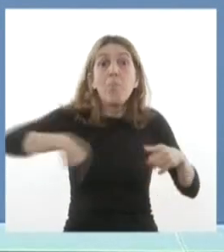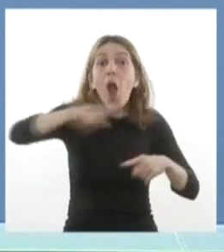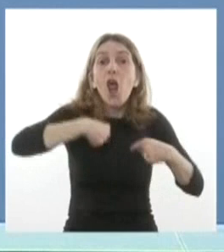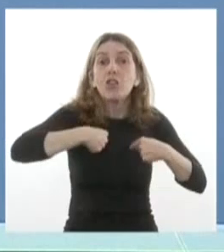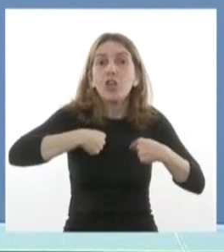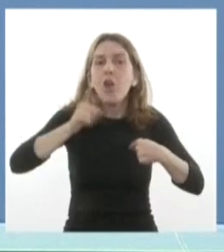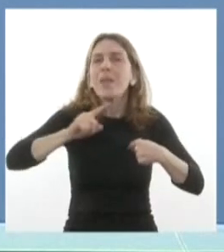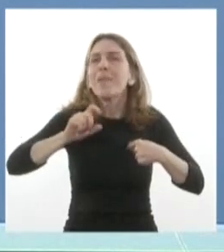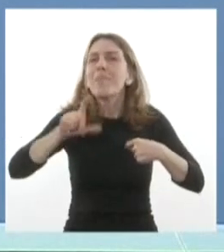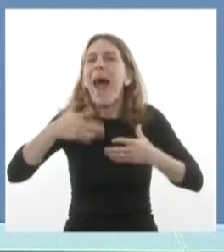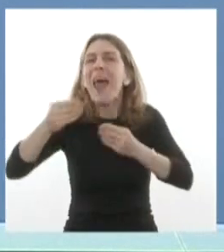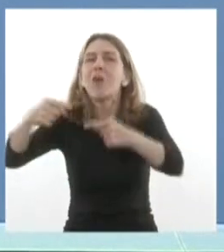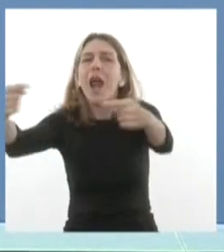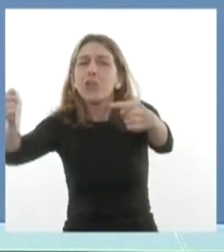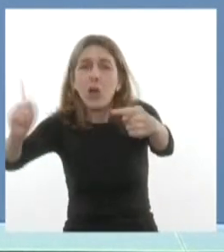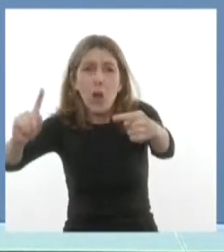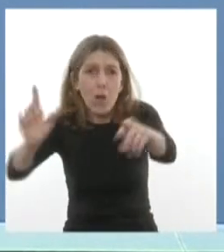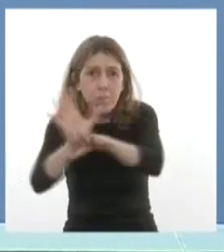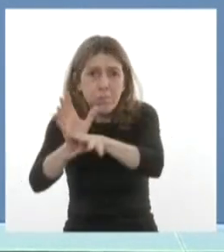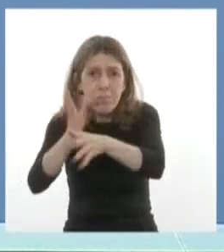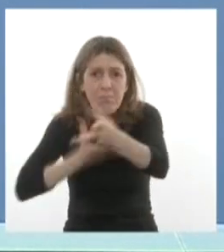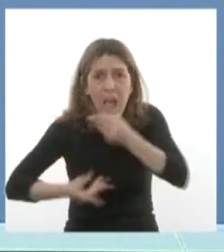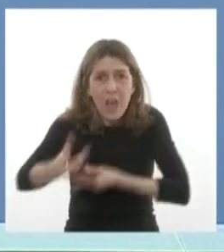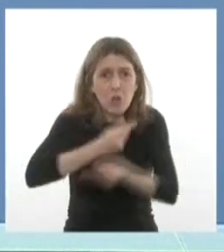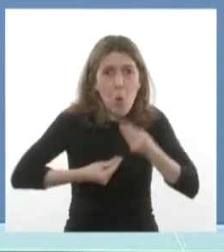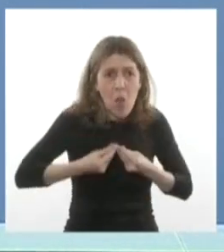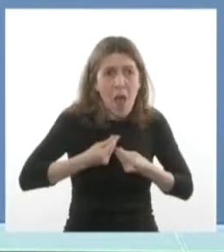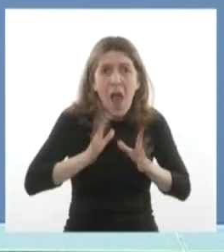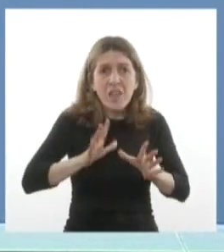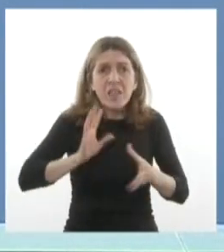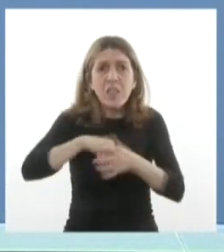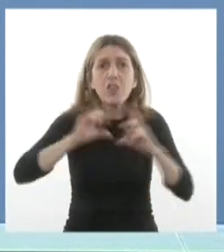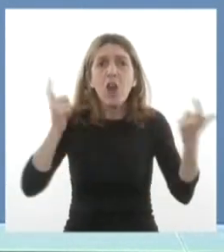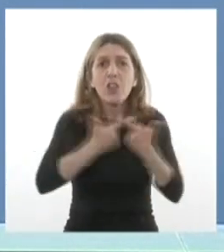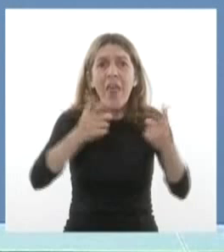nosotros, porque vamos a ser parte integrante de una sociedad mejor.